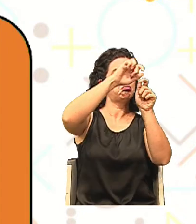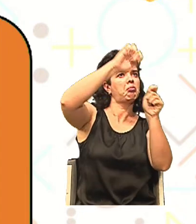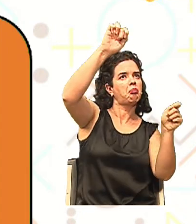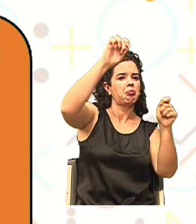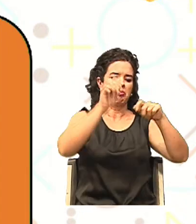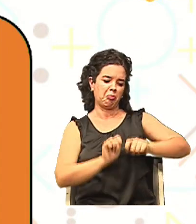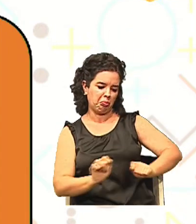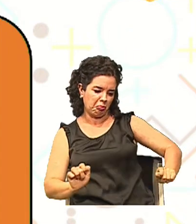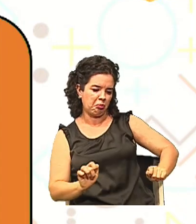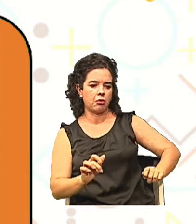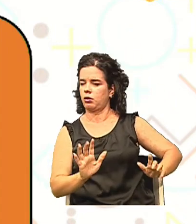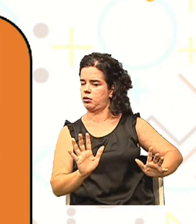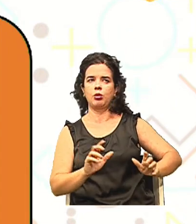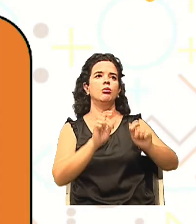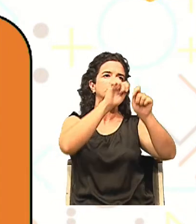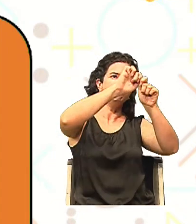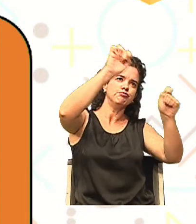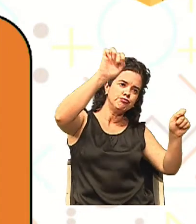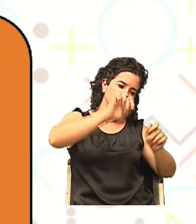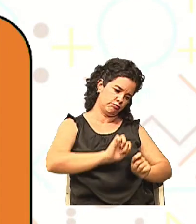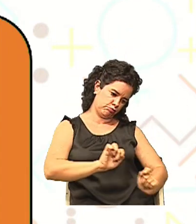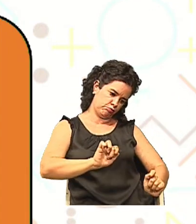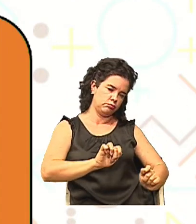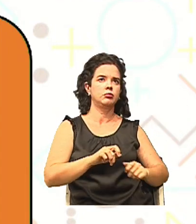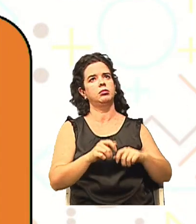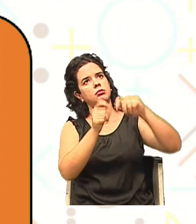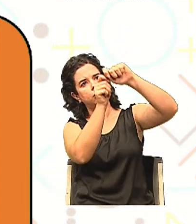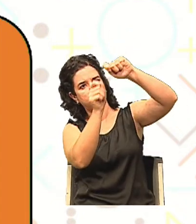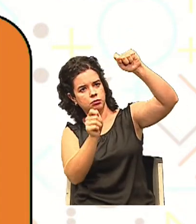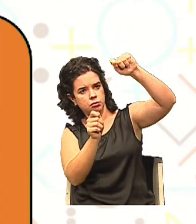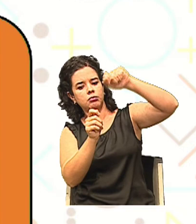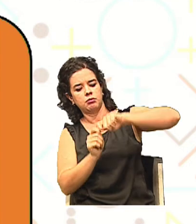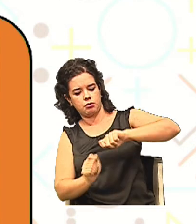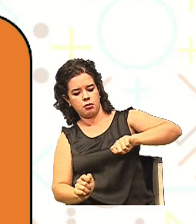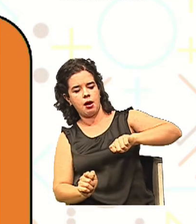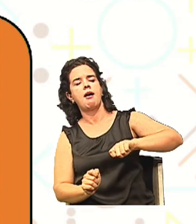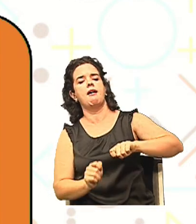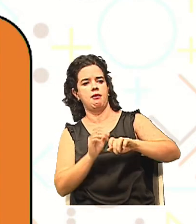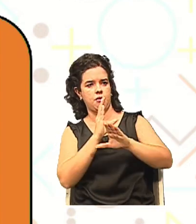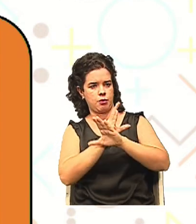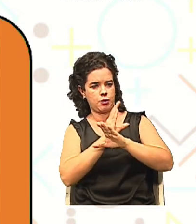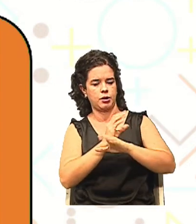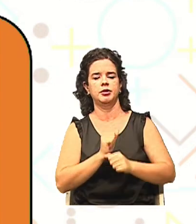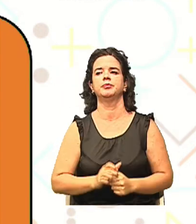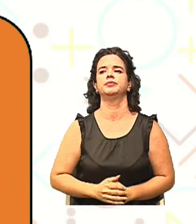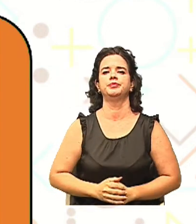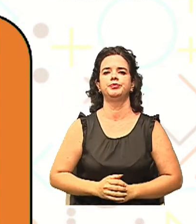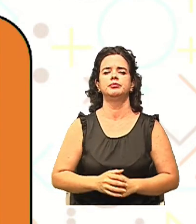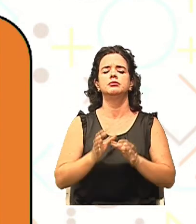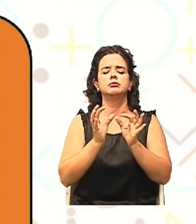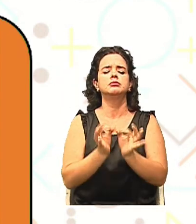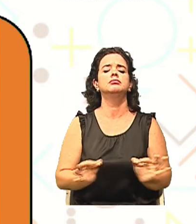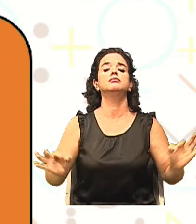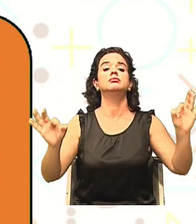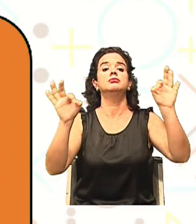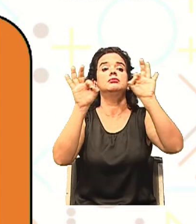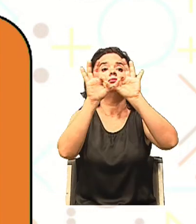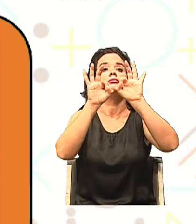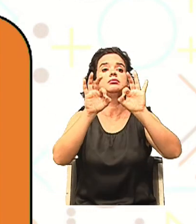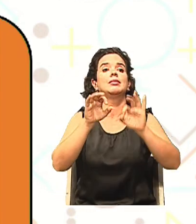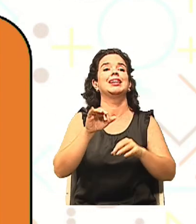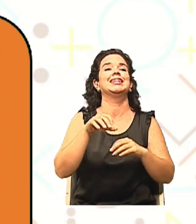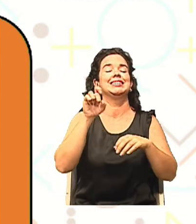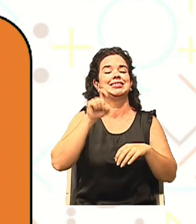Se fija en el tamaño de los lados del triángulo. Ahora, ¿qué es lo más importante? Obtener la